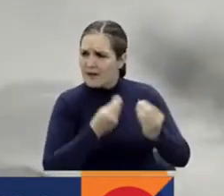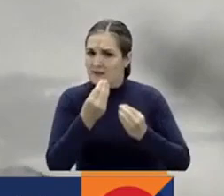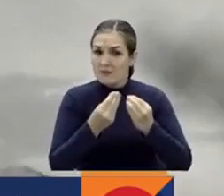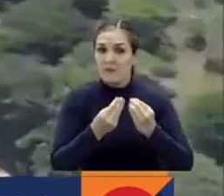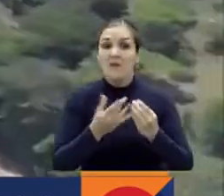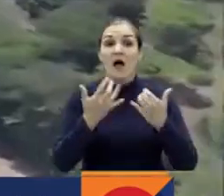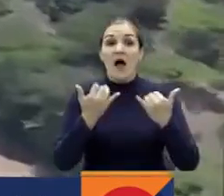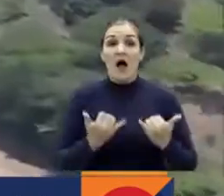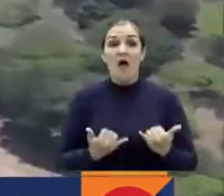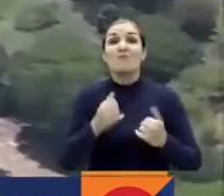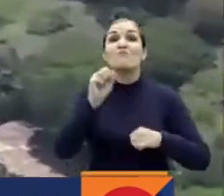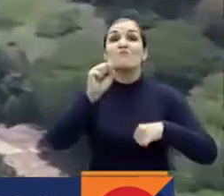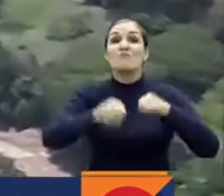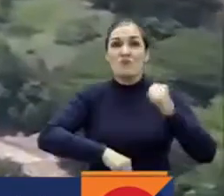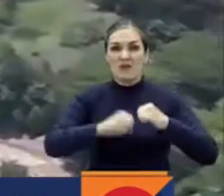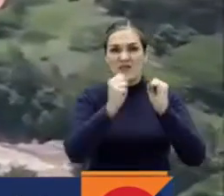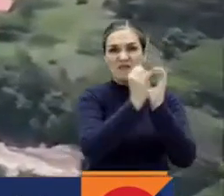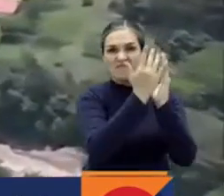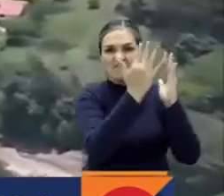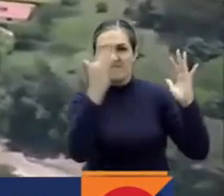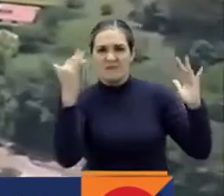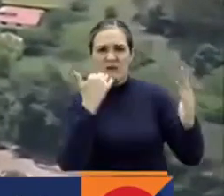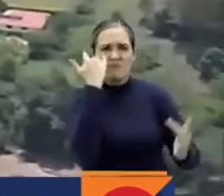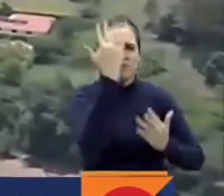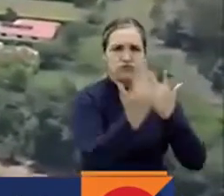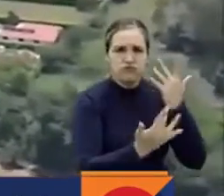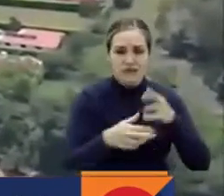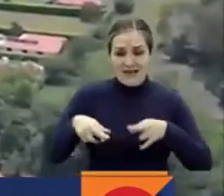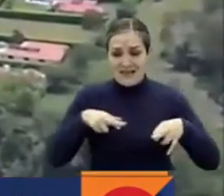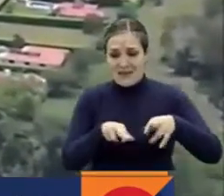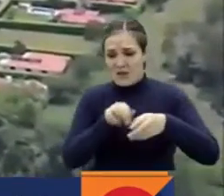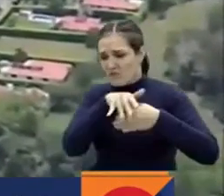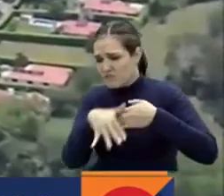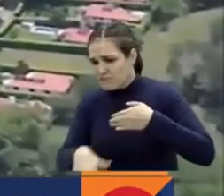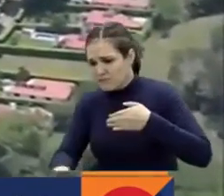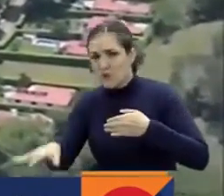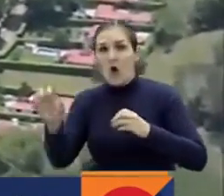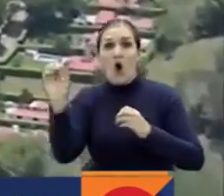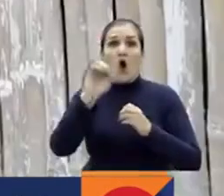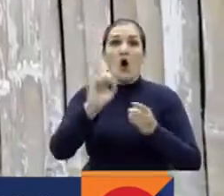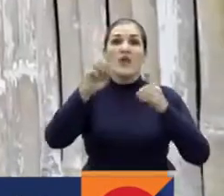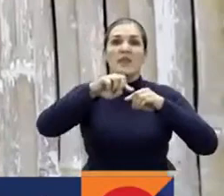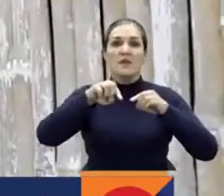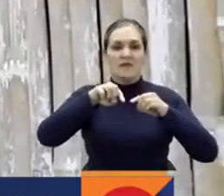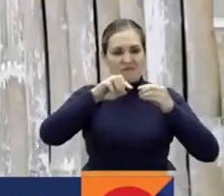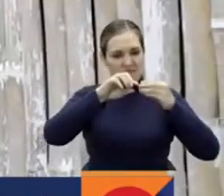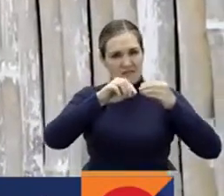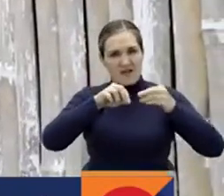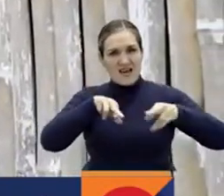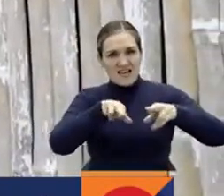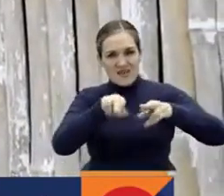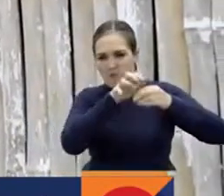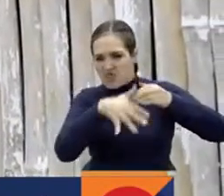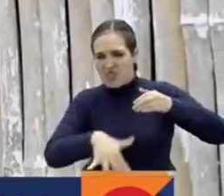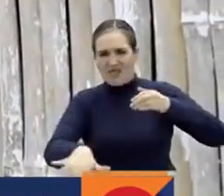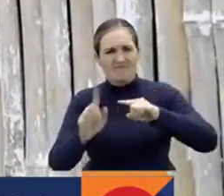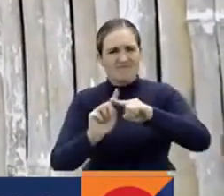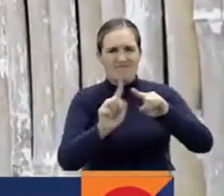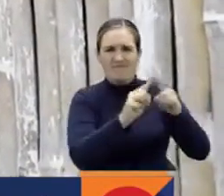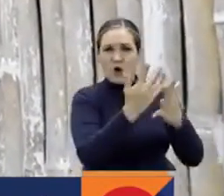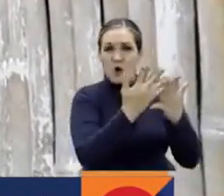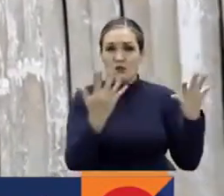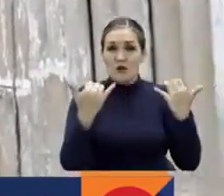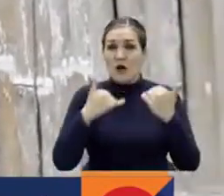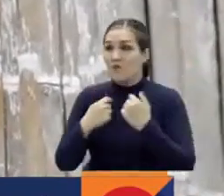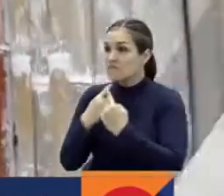incendios forestales y la contaminación de ríos y quebradas son algunas de las amenazas. Seguimos acompañando a los expertos en rescate